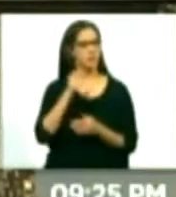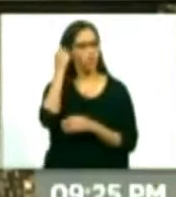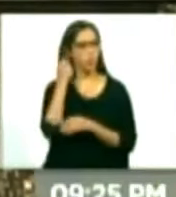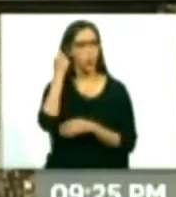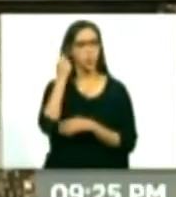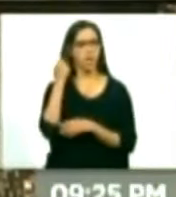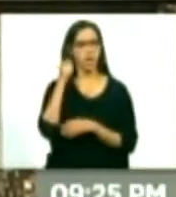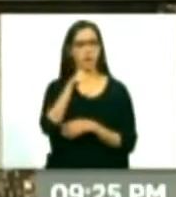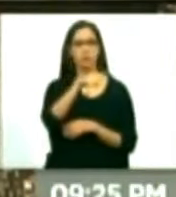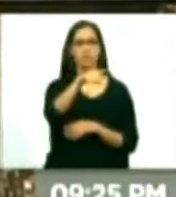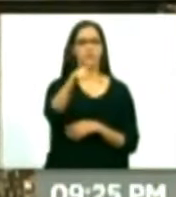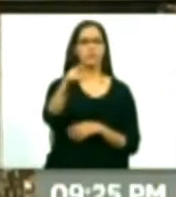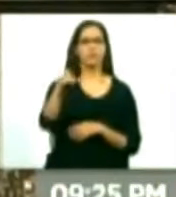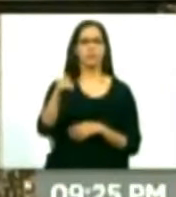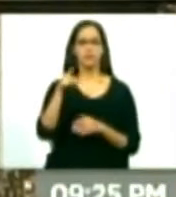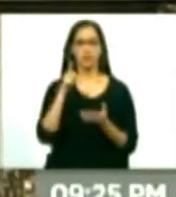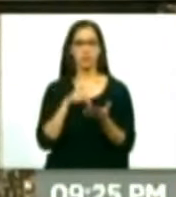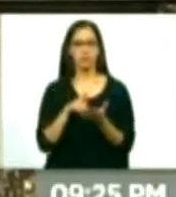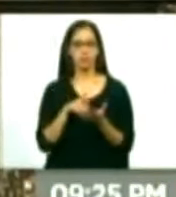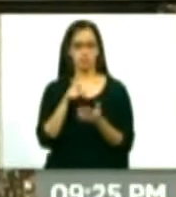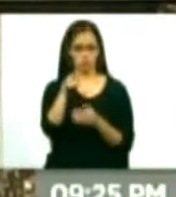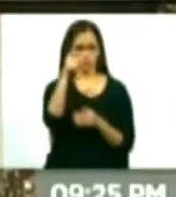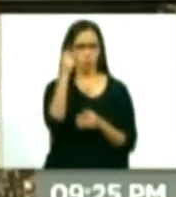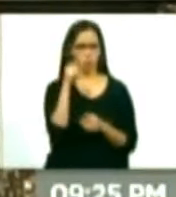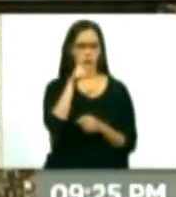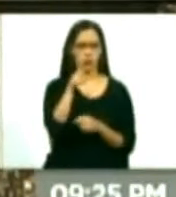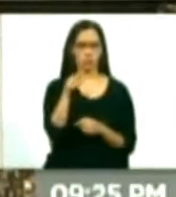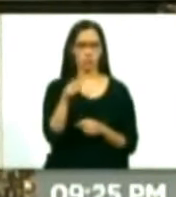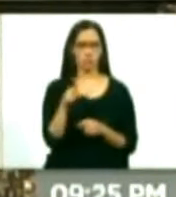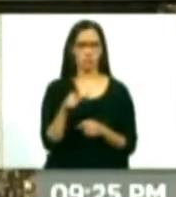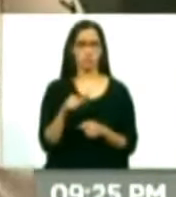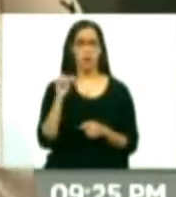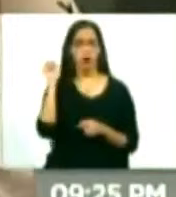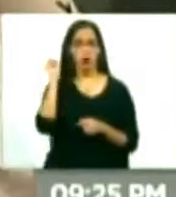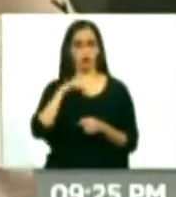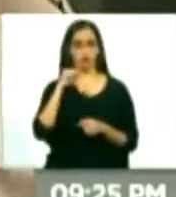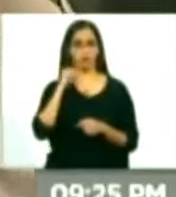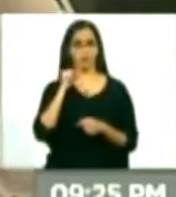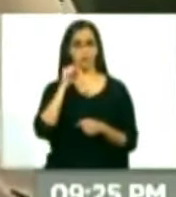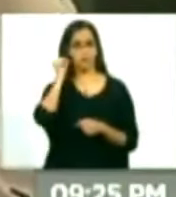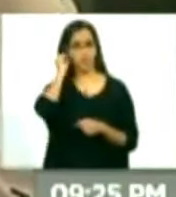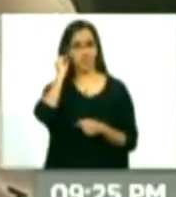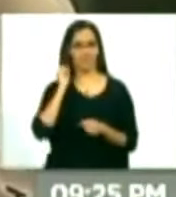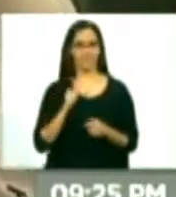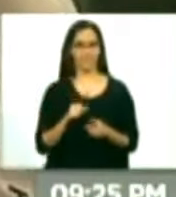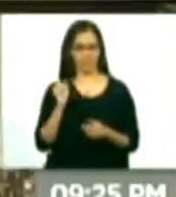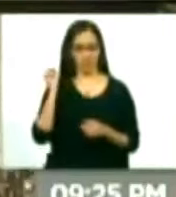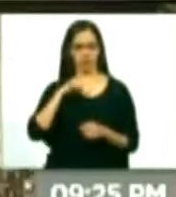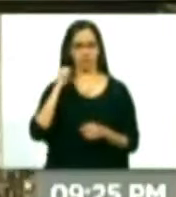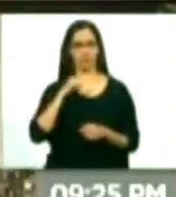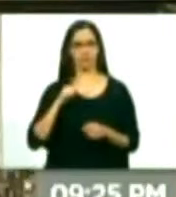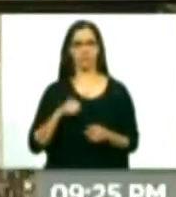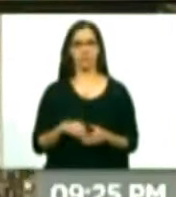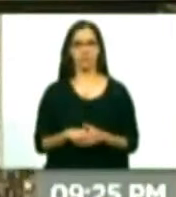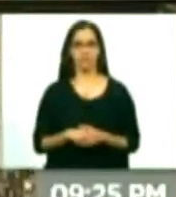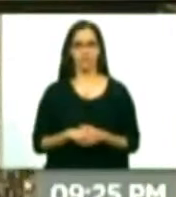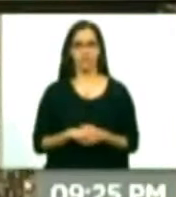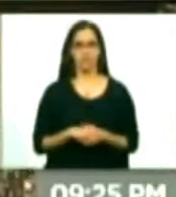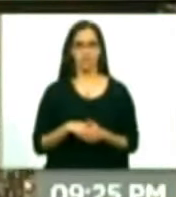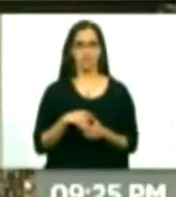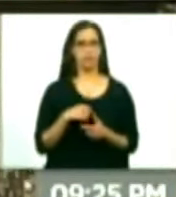aquí? ¿Tú eras diputada en ese momento? Ah, claro, muchacha. Claro que sí. Era